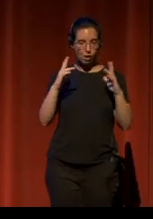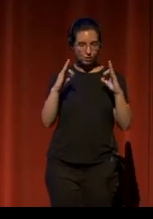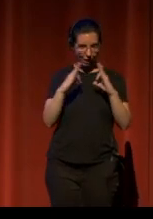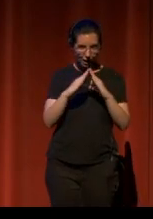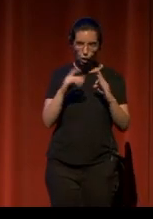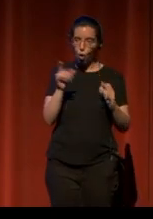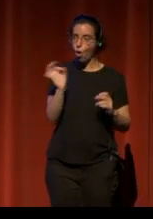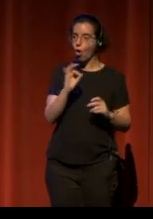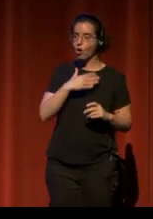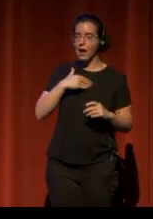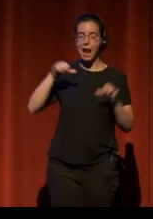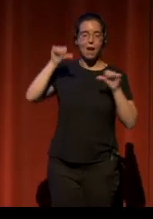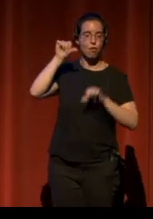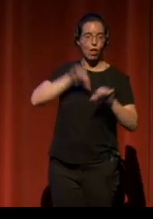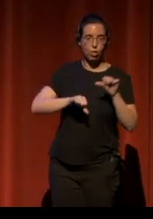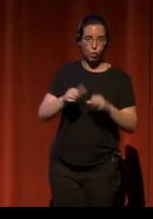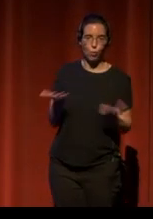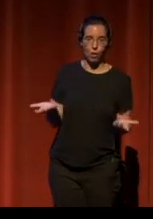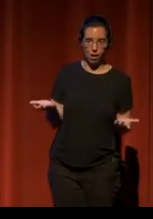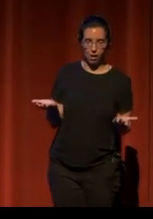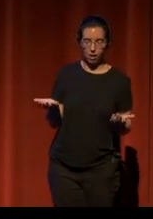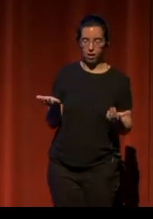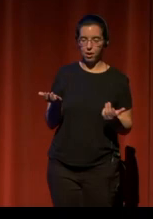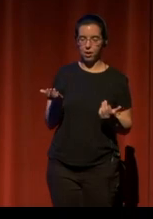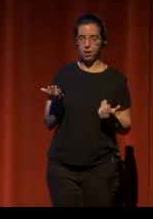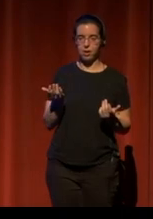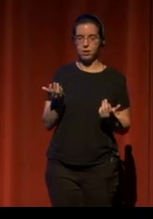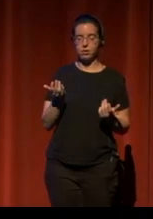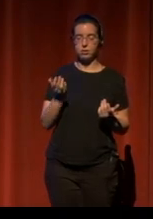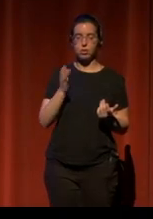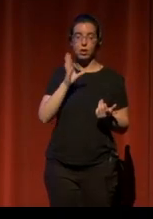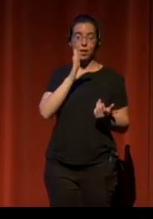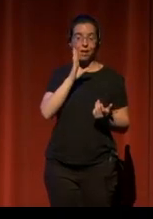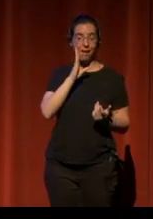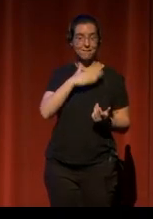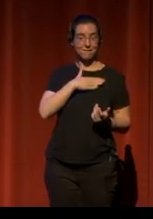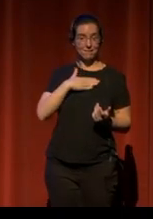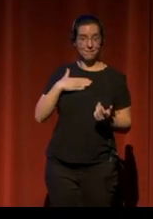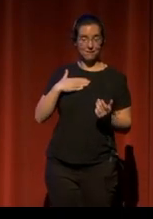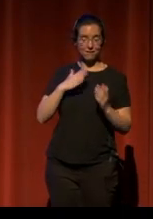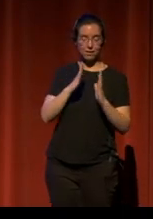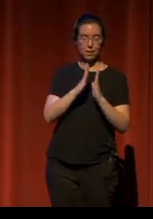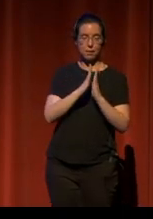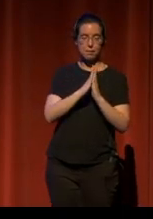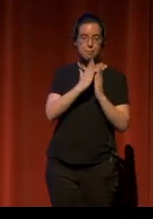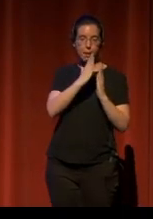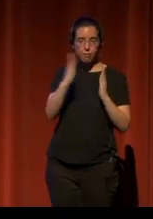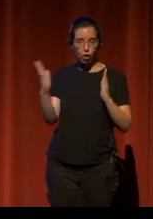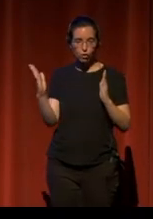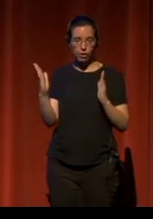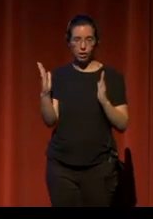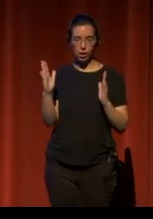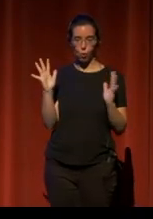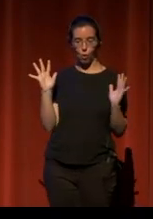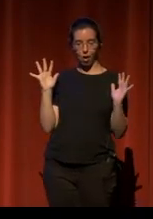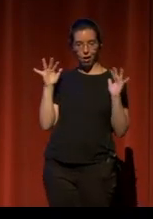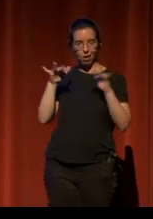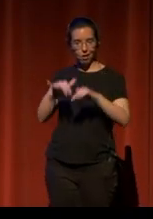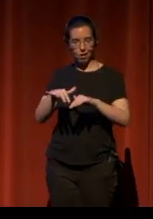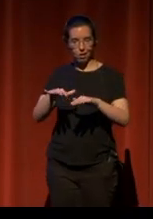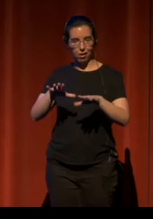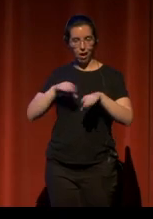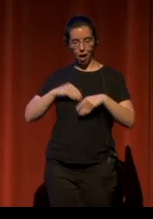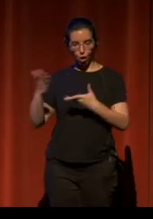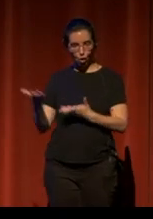laboratorios no queremos esa eh Esa biblioteca en fin recogida de